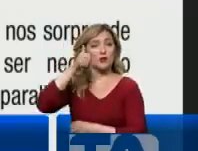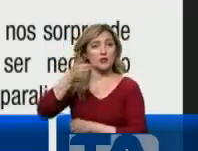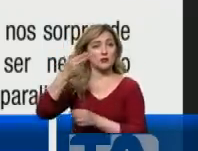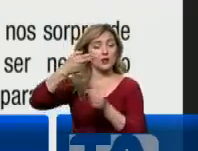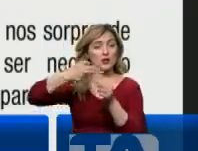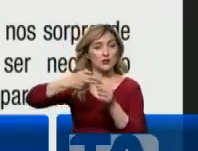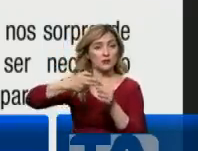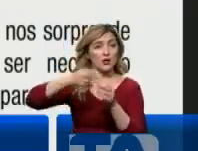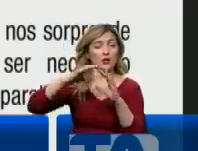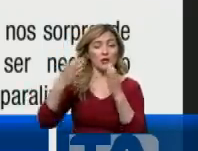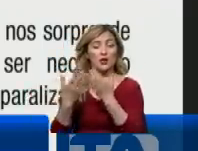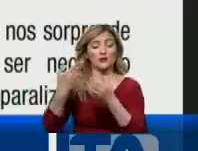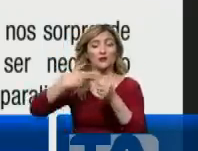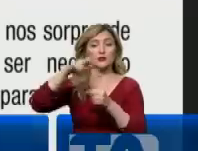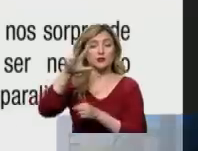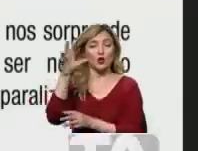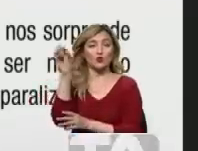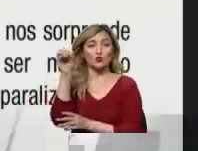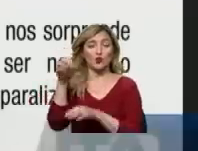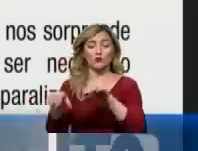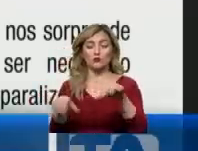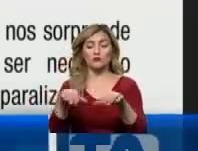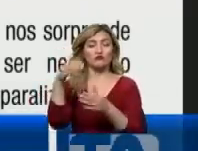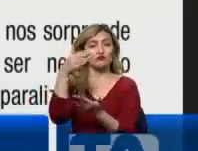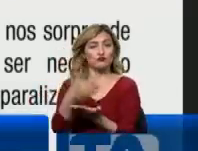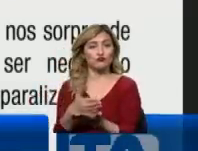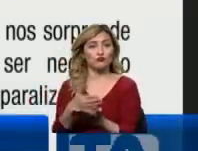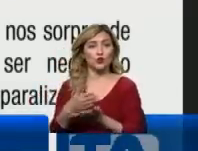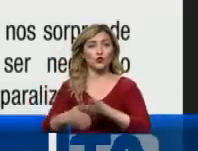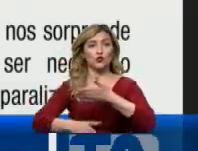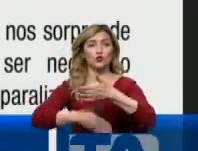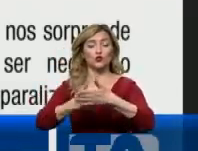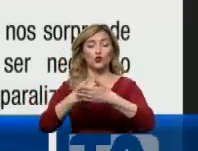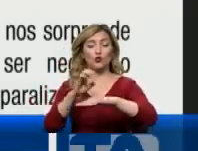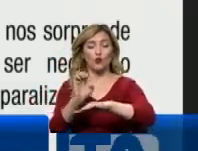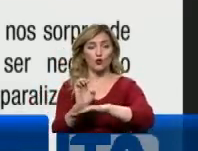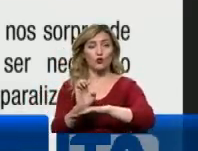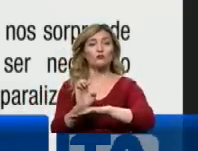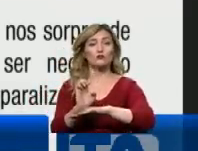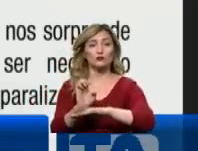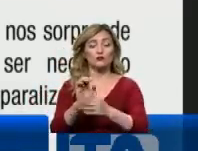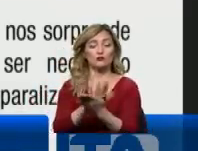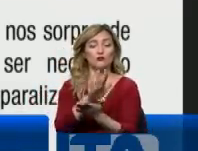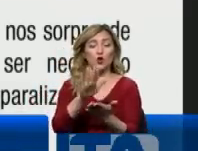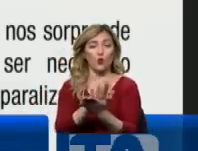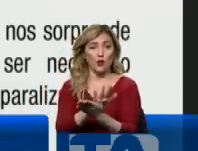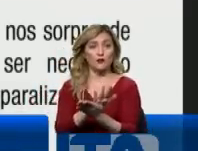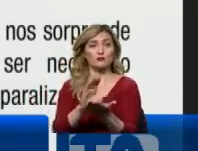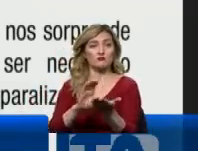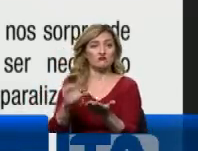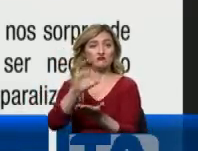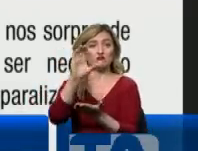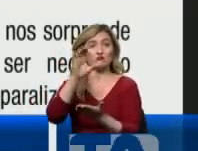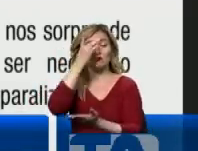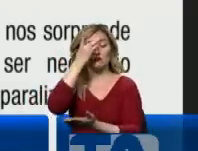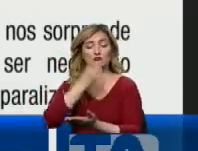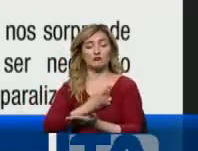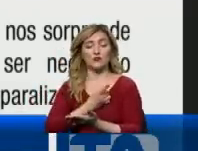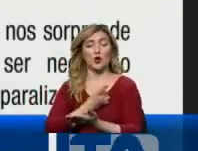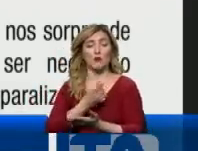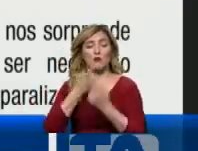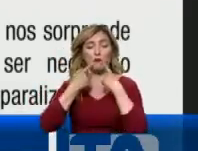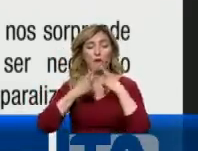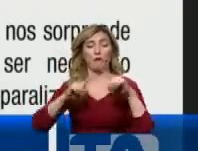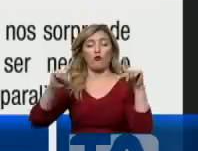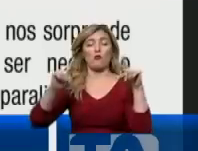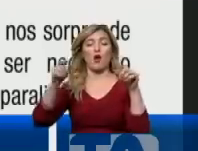mañana jueves 3 de octubre suspender las actividades en todo el territorio nacional escolares frente a esta medida de hecho anunciada